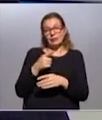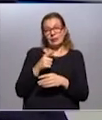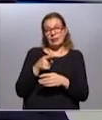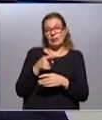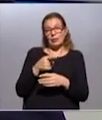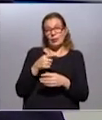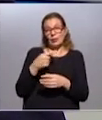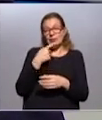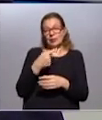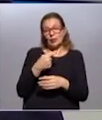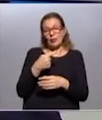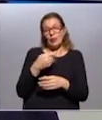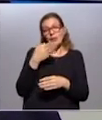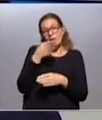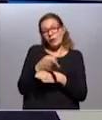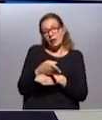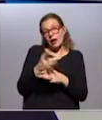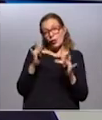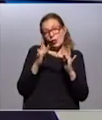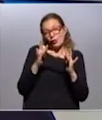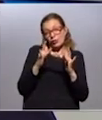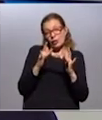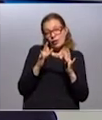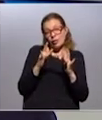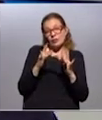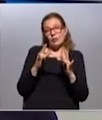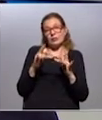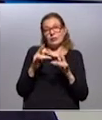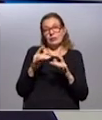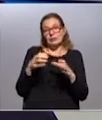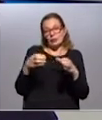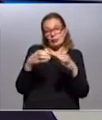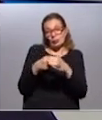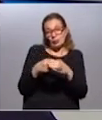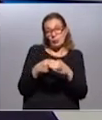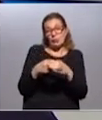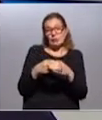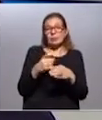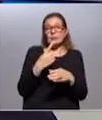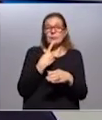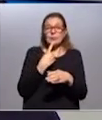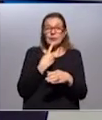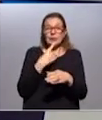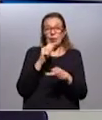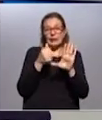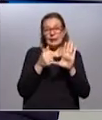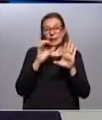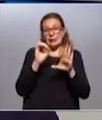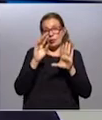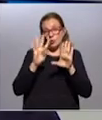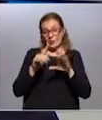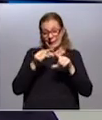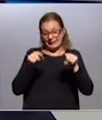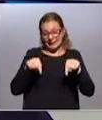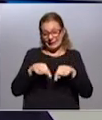había ofrecido que fuera coordinador de la bancada de mi sector político del espacio 609 y a su vez entrará